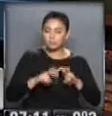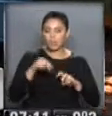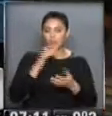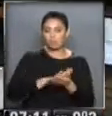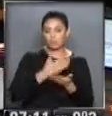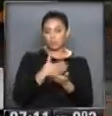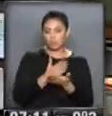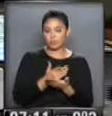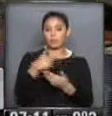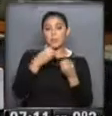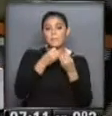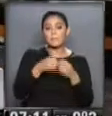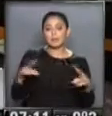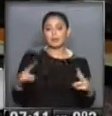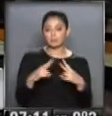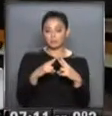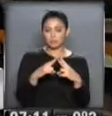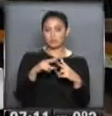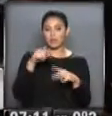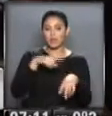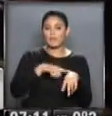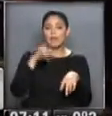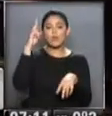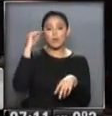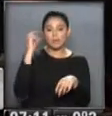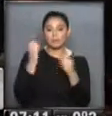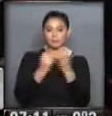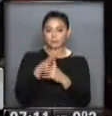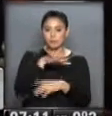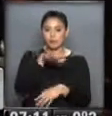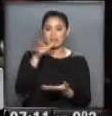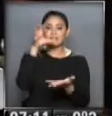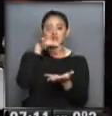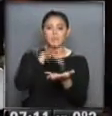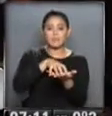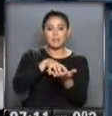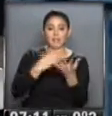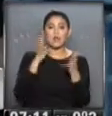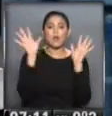materia. La apertura de las jornadas tendrá lugar a las 9 en la sede porteña